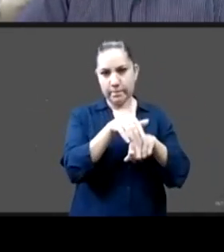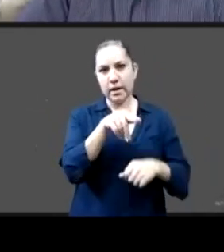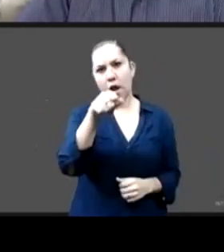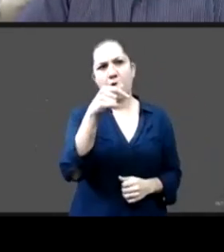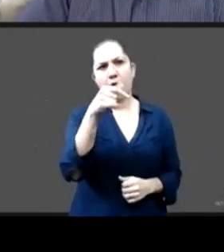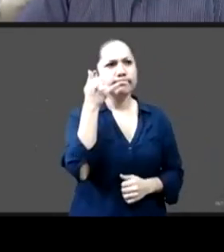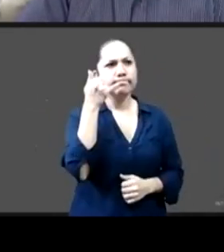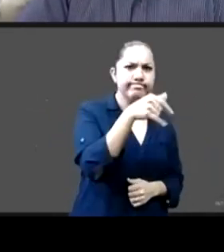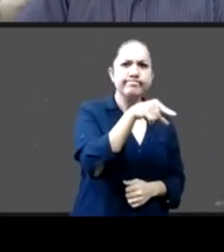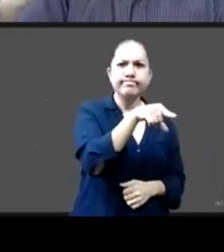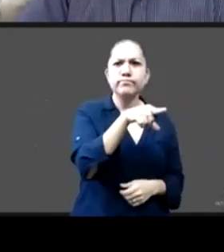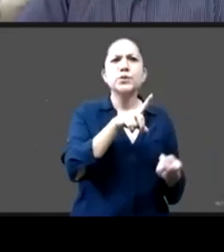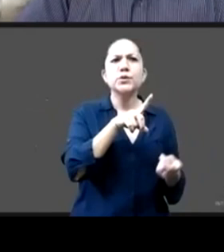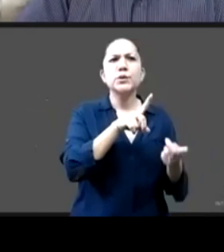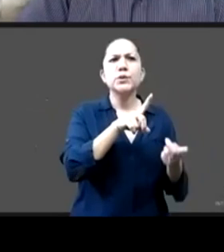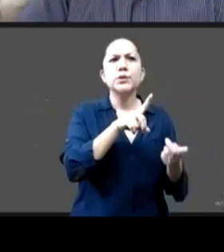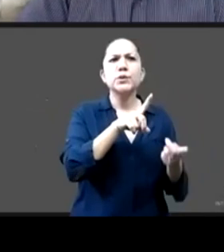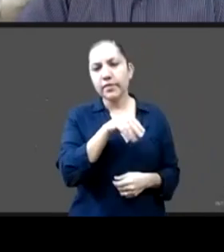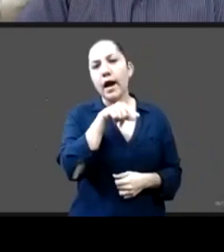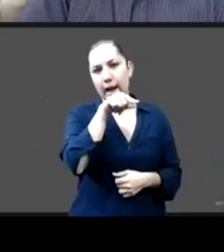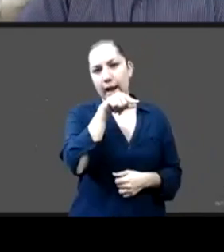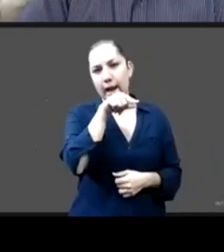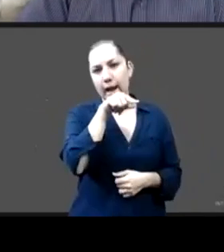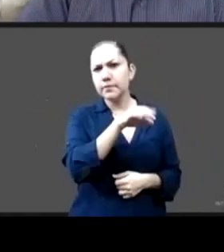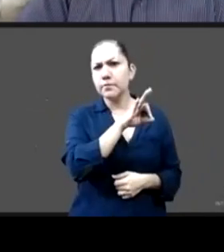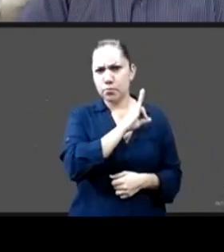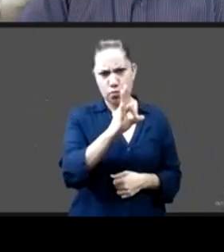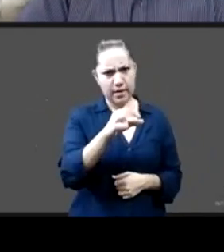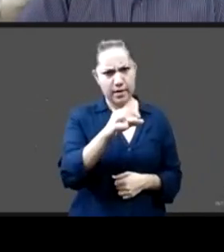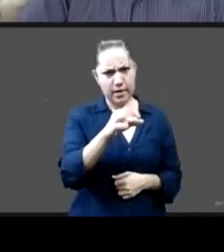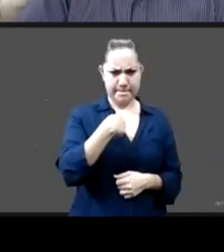comunicar desde línea directa conmigo hasta